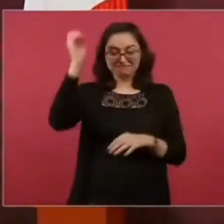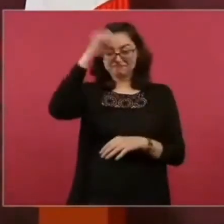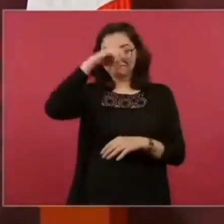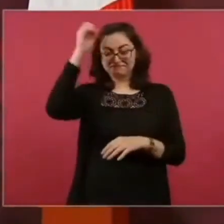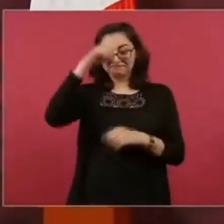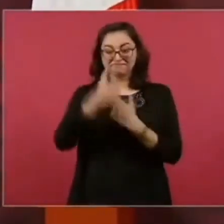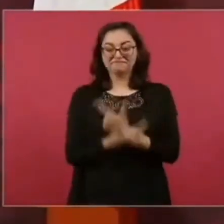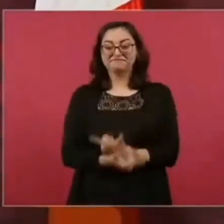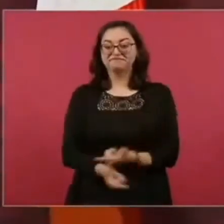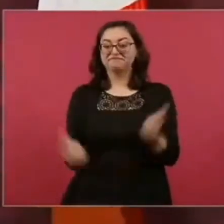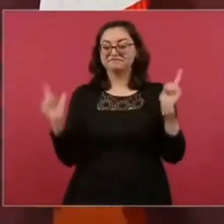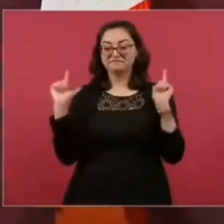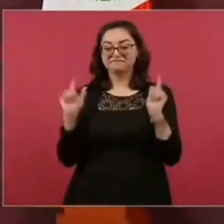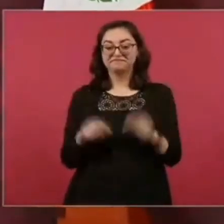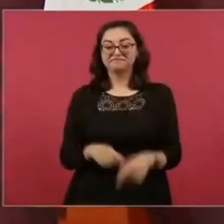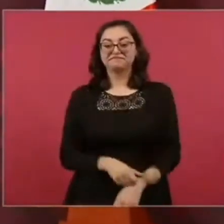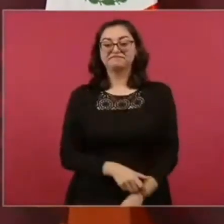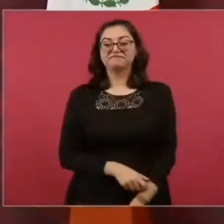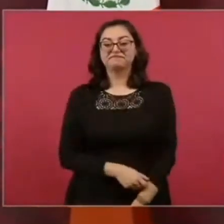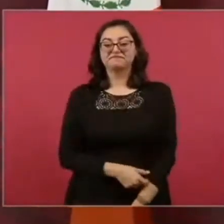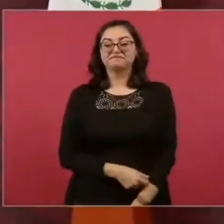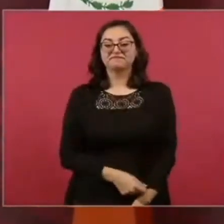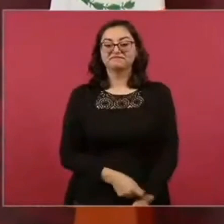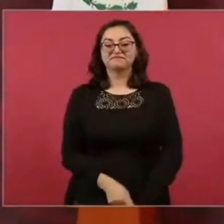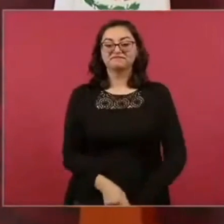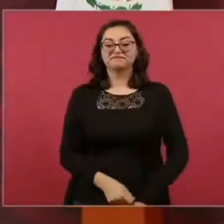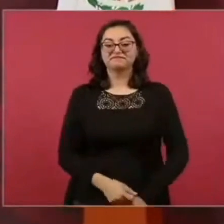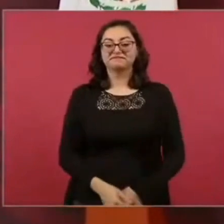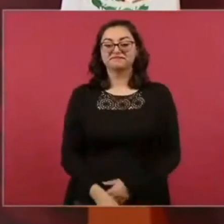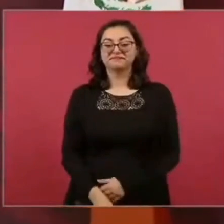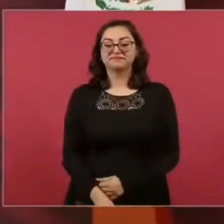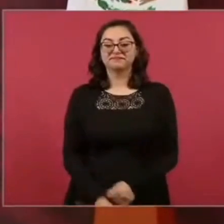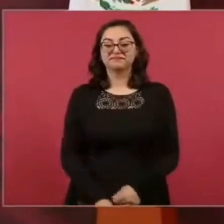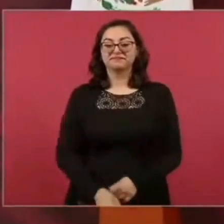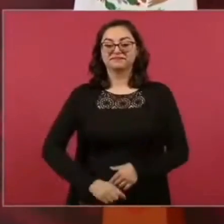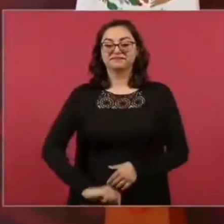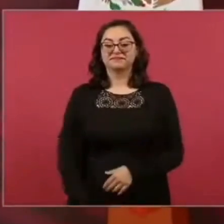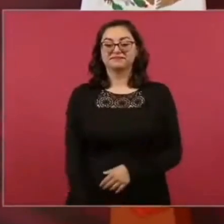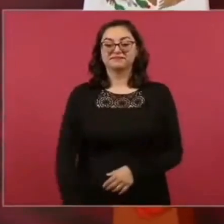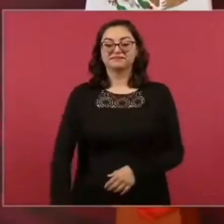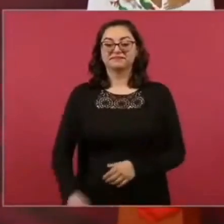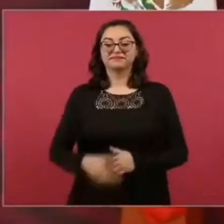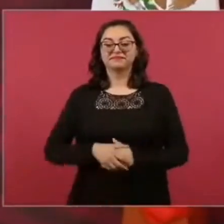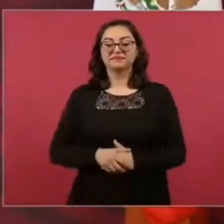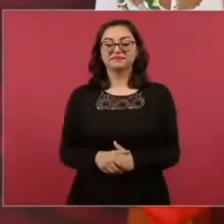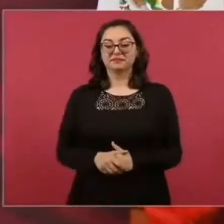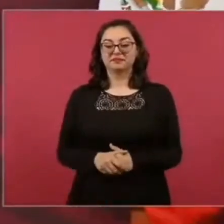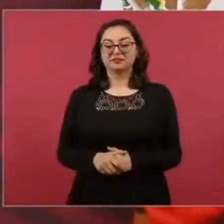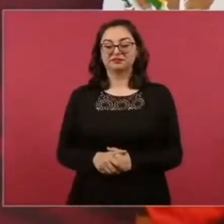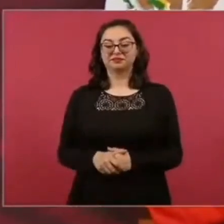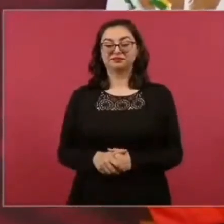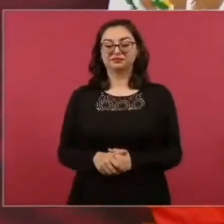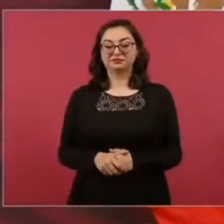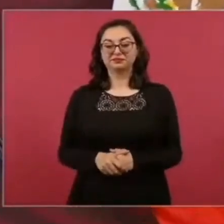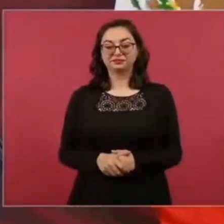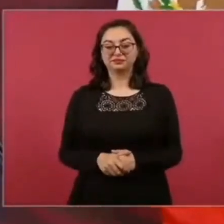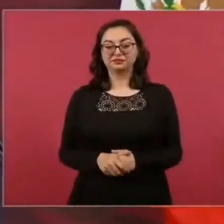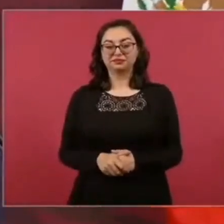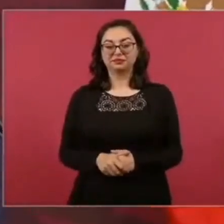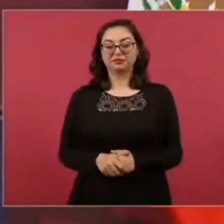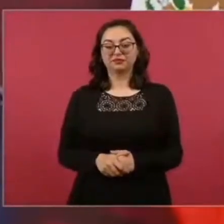Y ustedes pero sí es importante